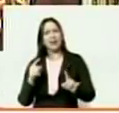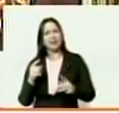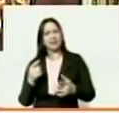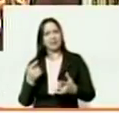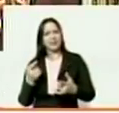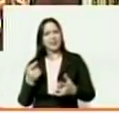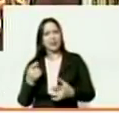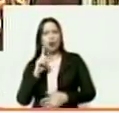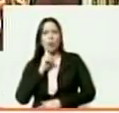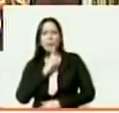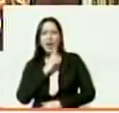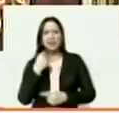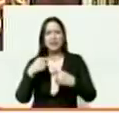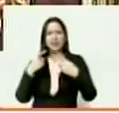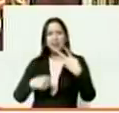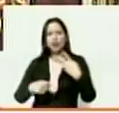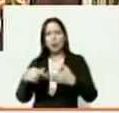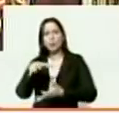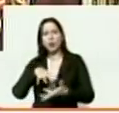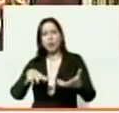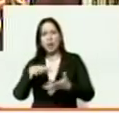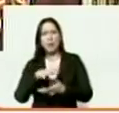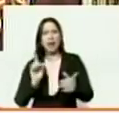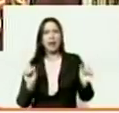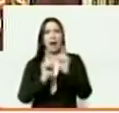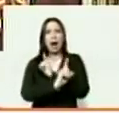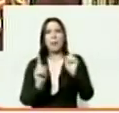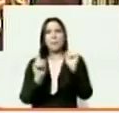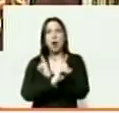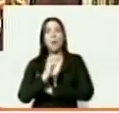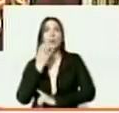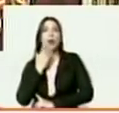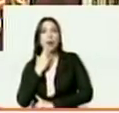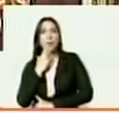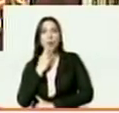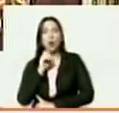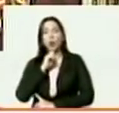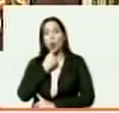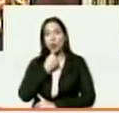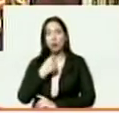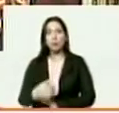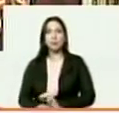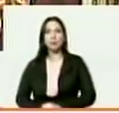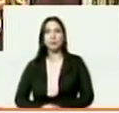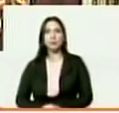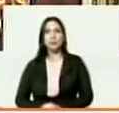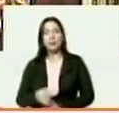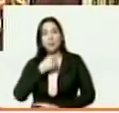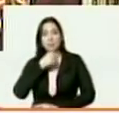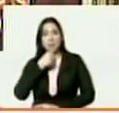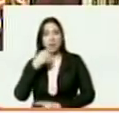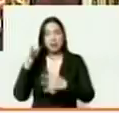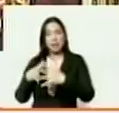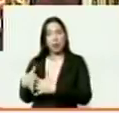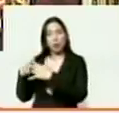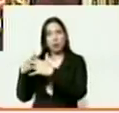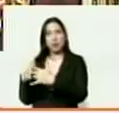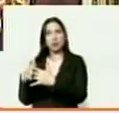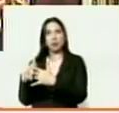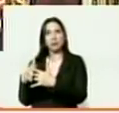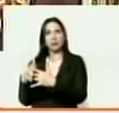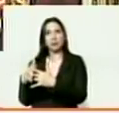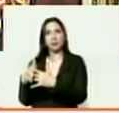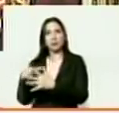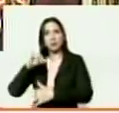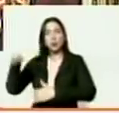problemas. Y lo van cambiando. Por ejemplo, en los códigos de la prensa estadounidense, a